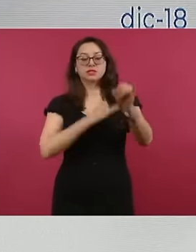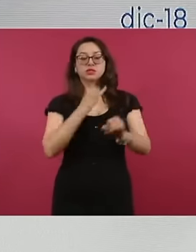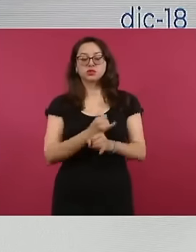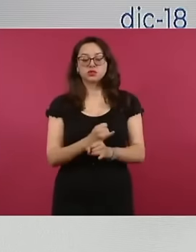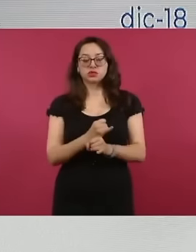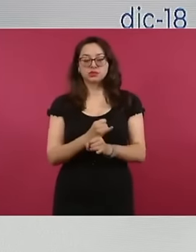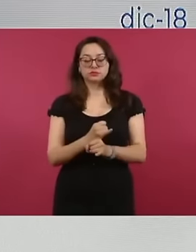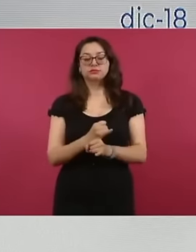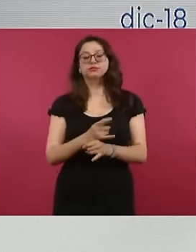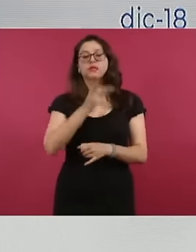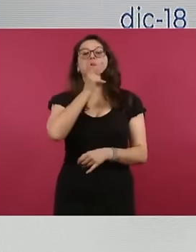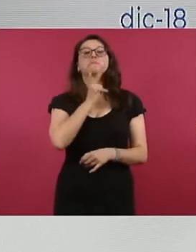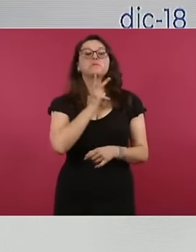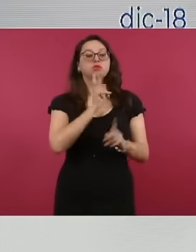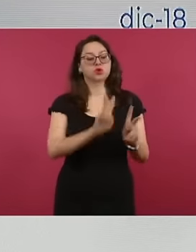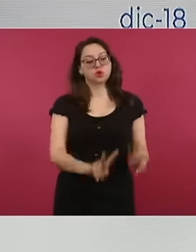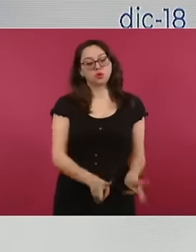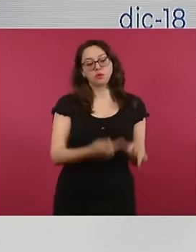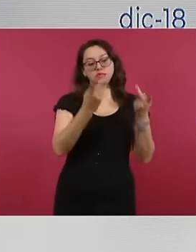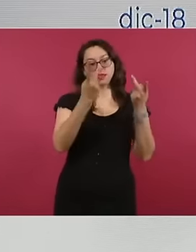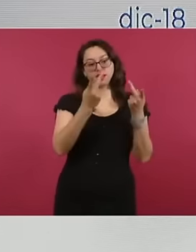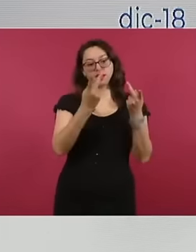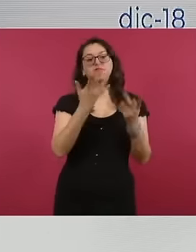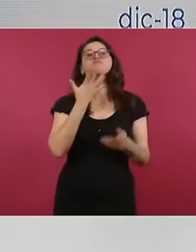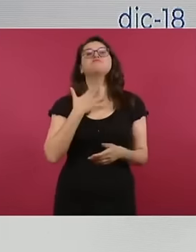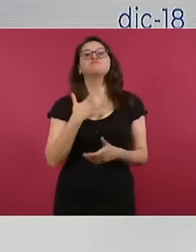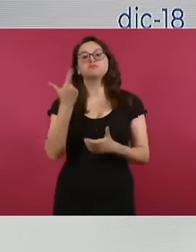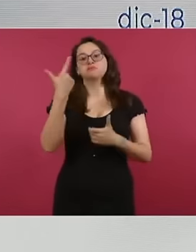petróleo y combustibles petrolíferos.